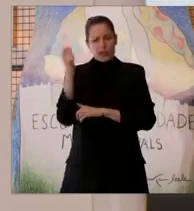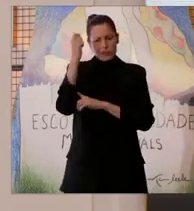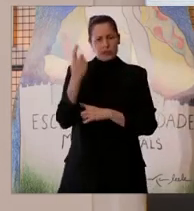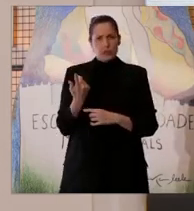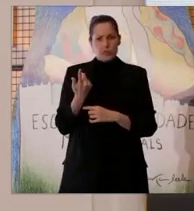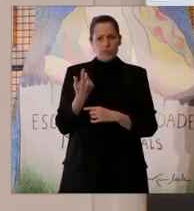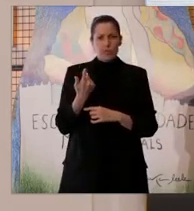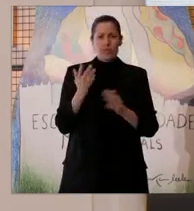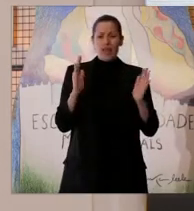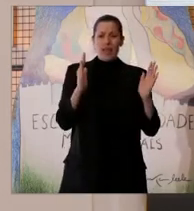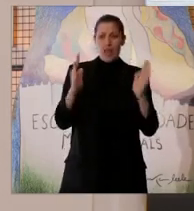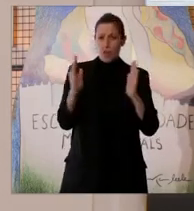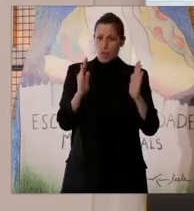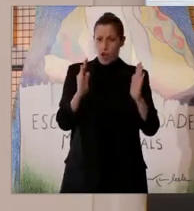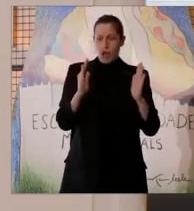dirección